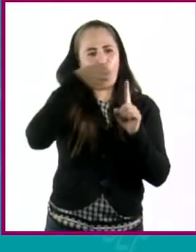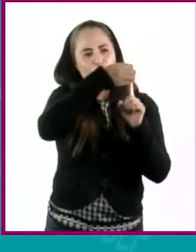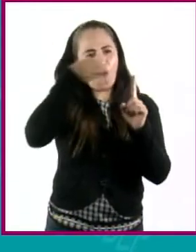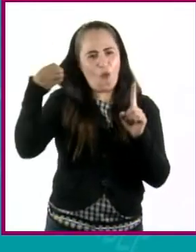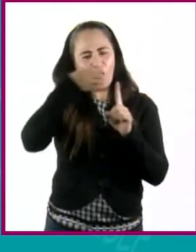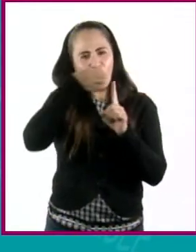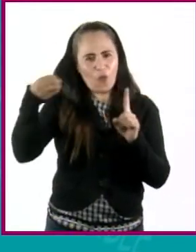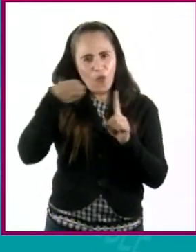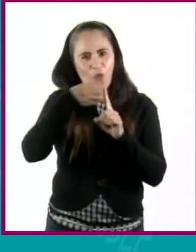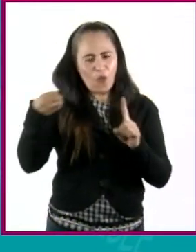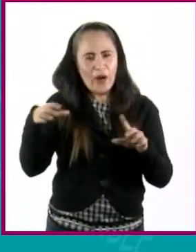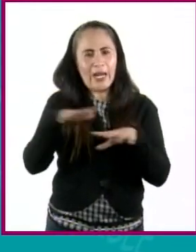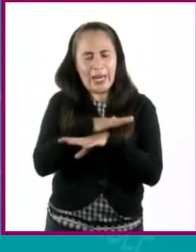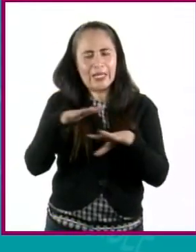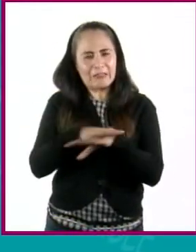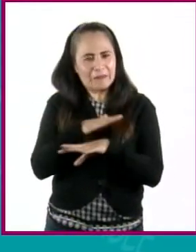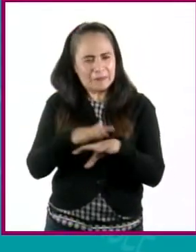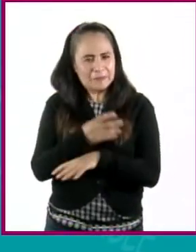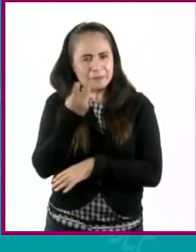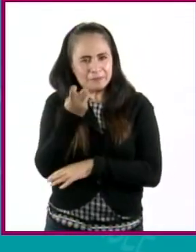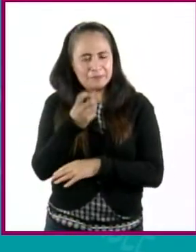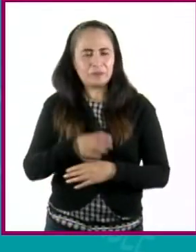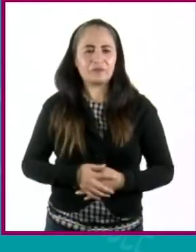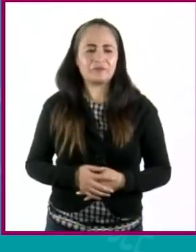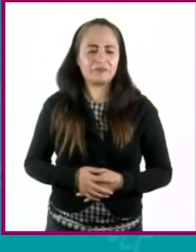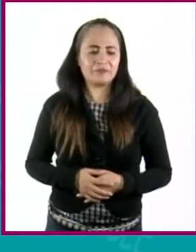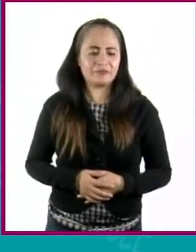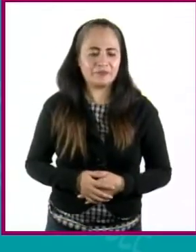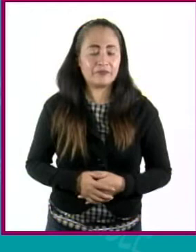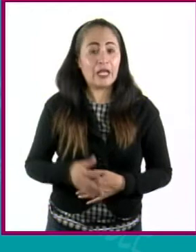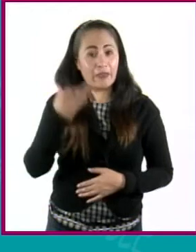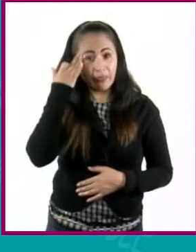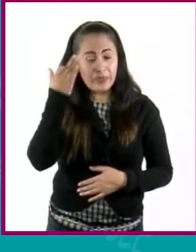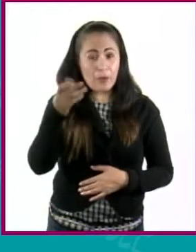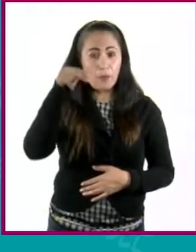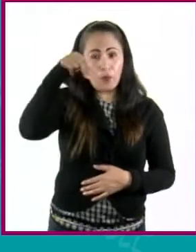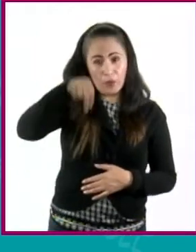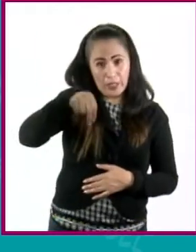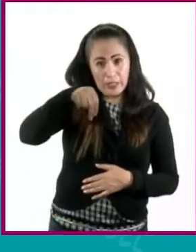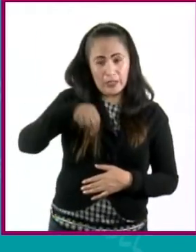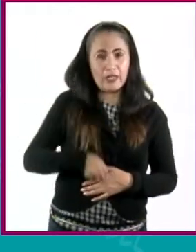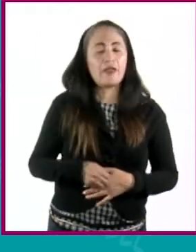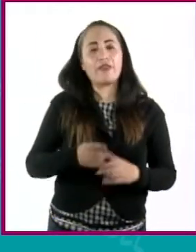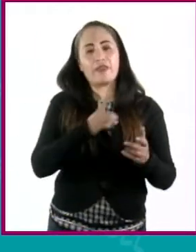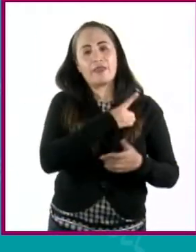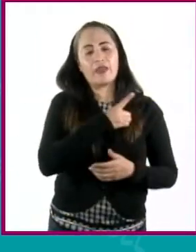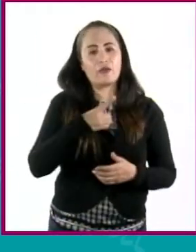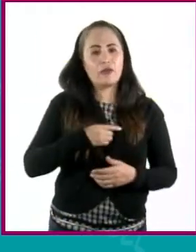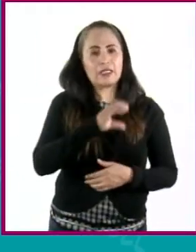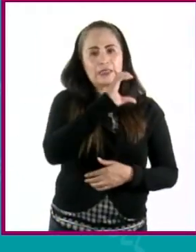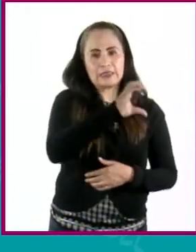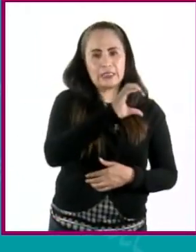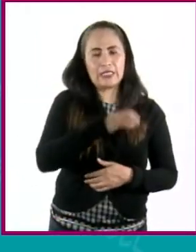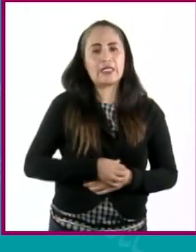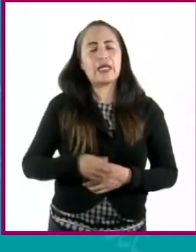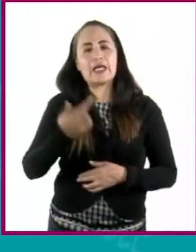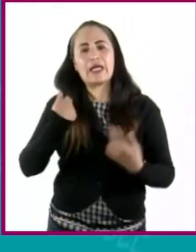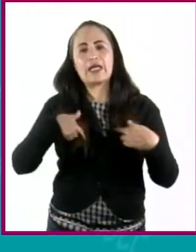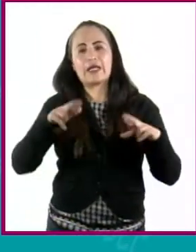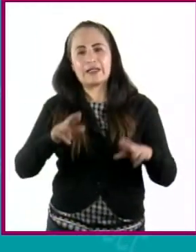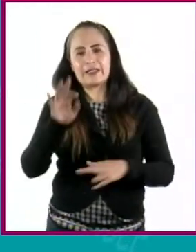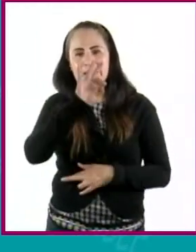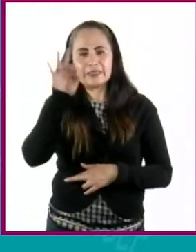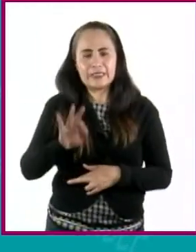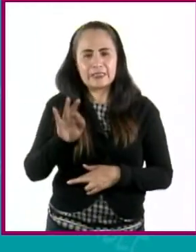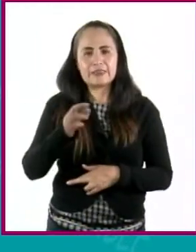27 sustituciones. En general, para un tiempo n, una deuda inicial c y una tasa de interés r, tenemos